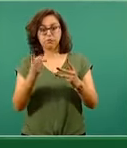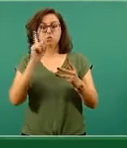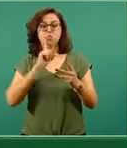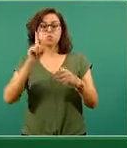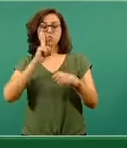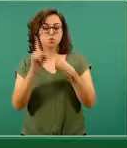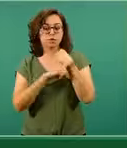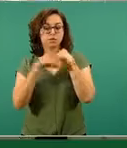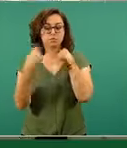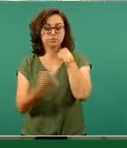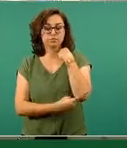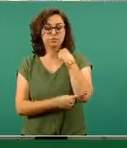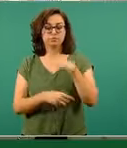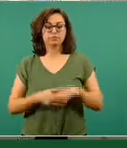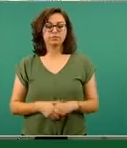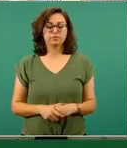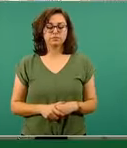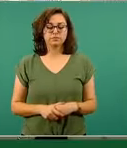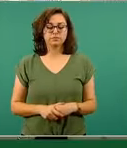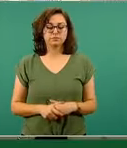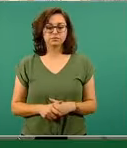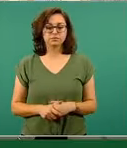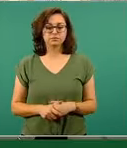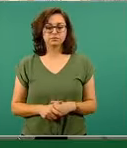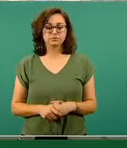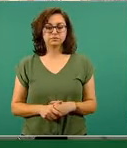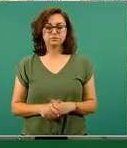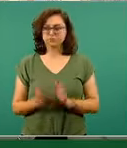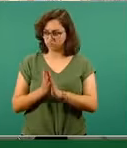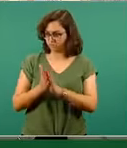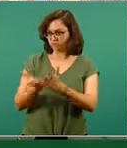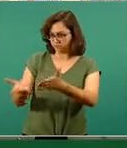y su vacunación. Correcto. Ya así como va.